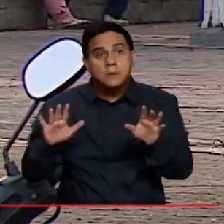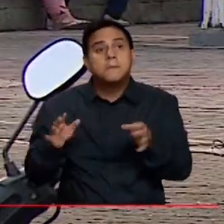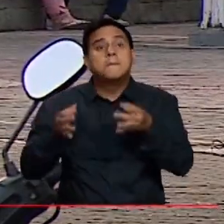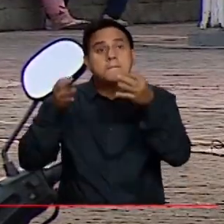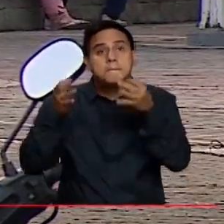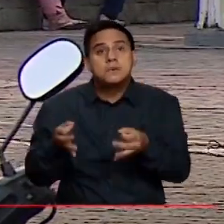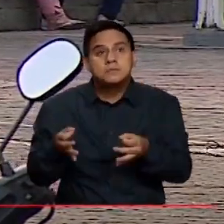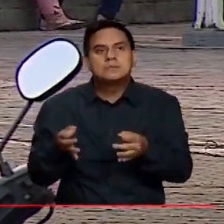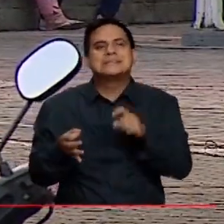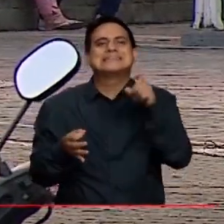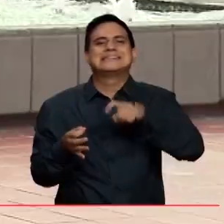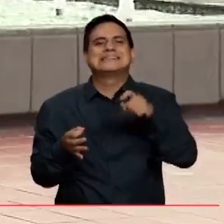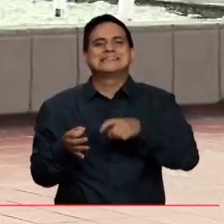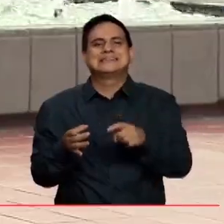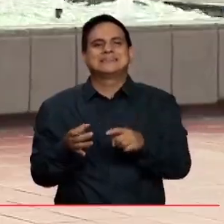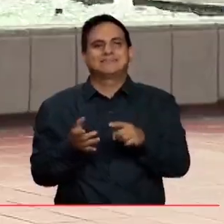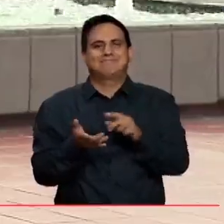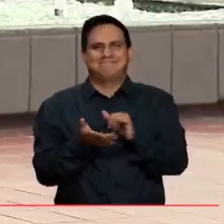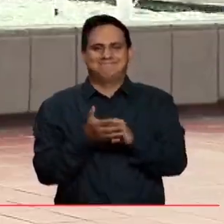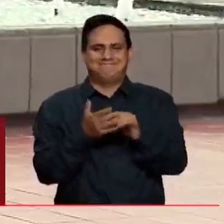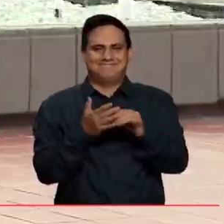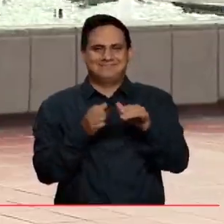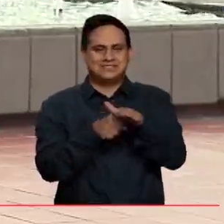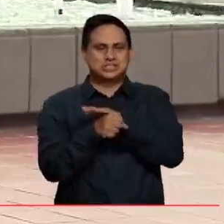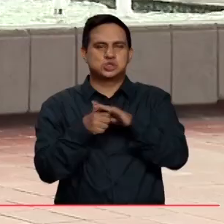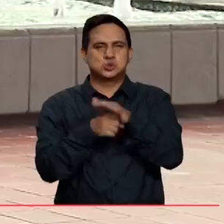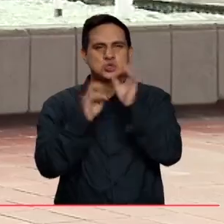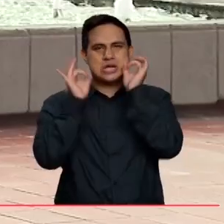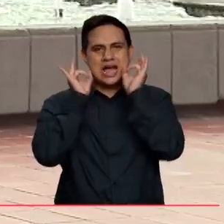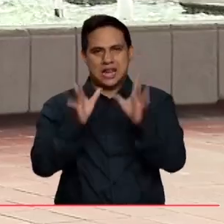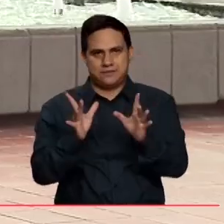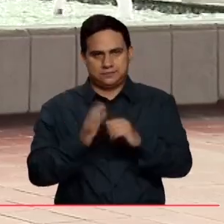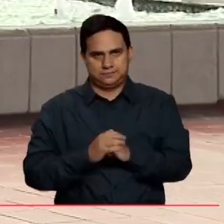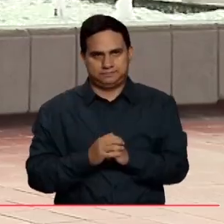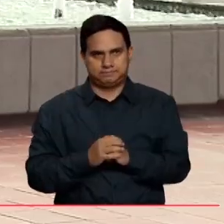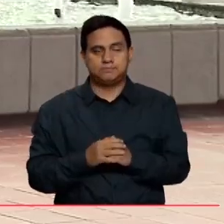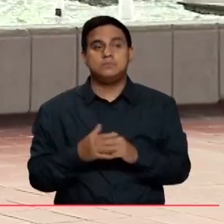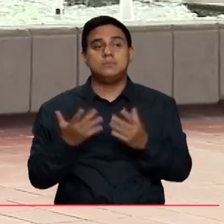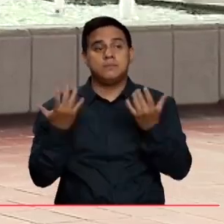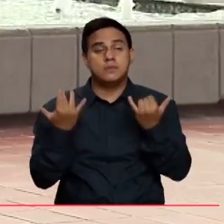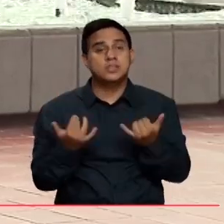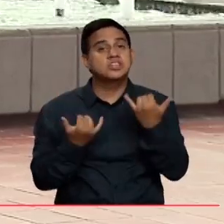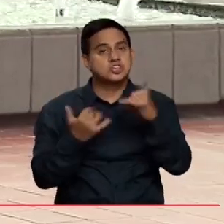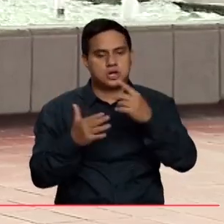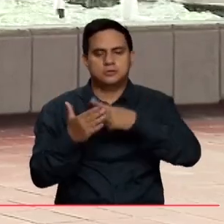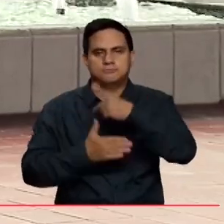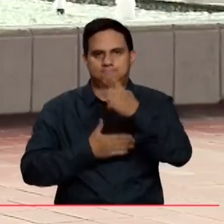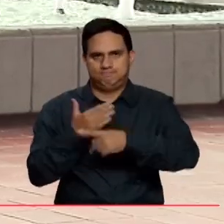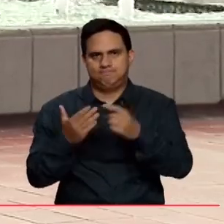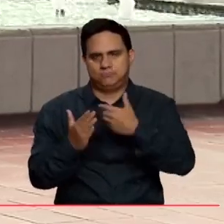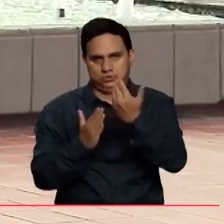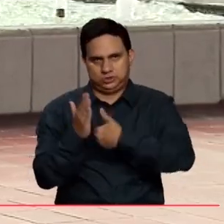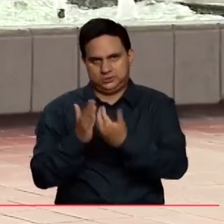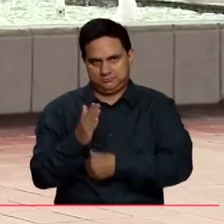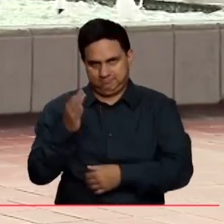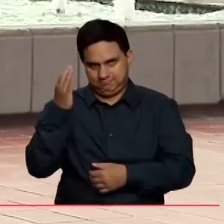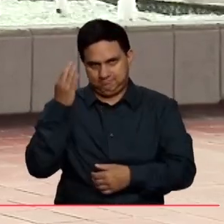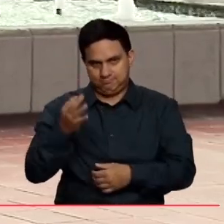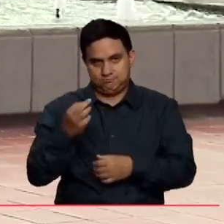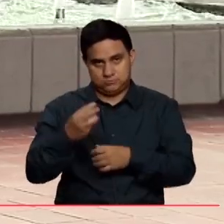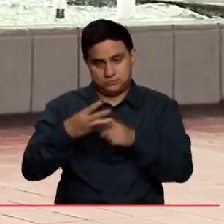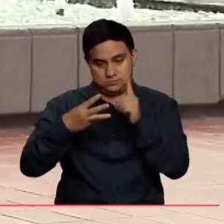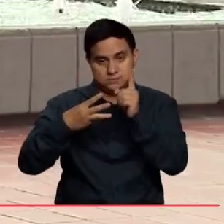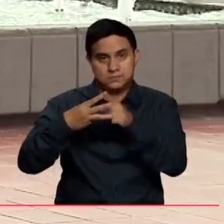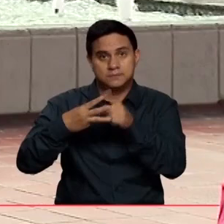de calamidad. Nosotros tenemos tres documentos ya proyectados que son importantes. El primero, el proyecto de decreto. En un